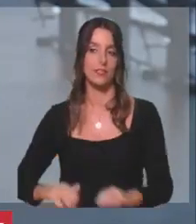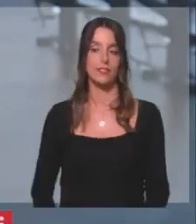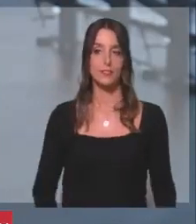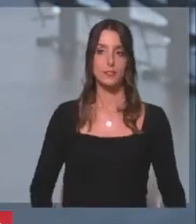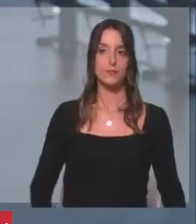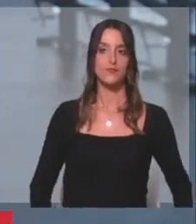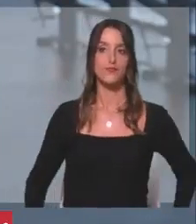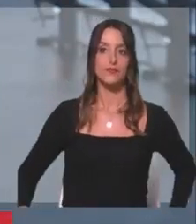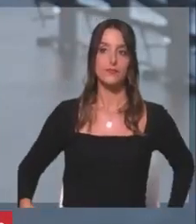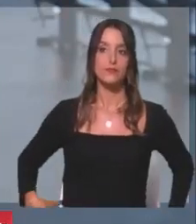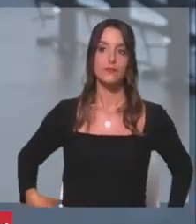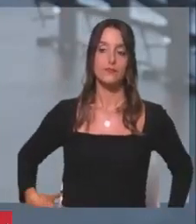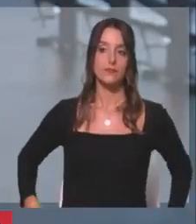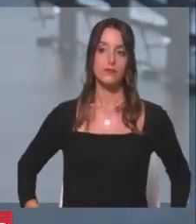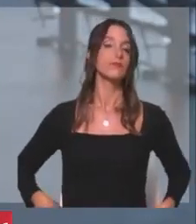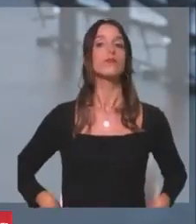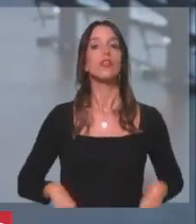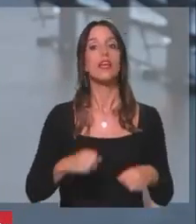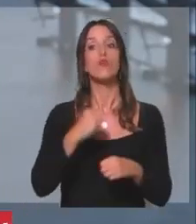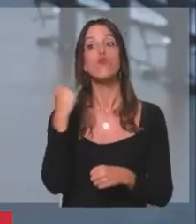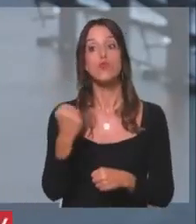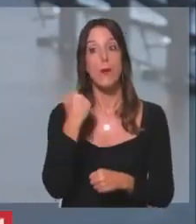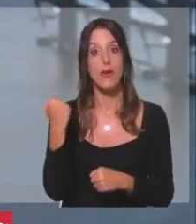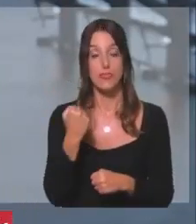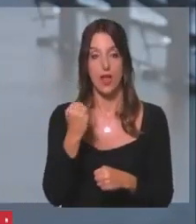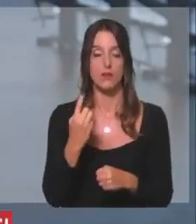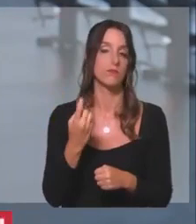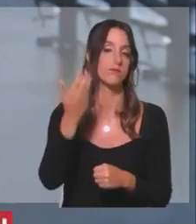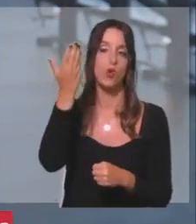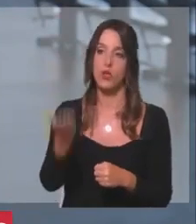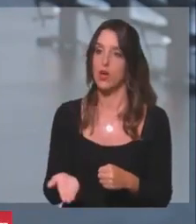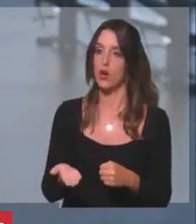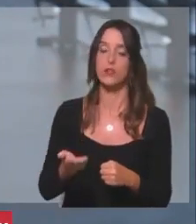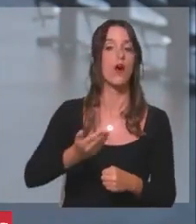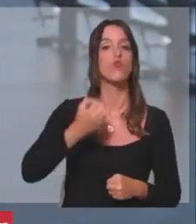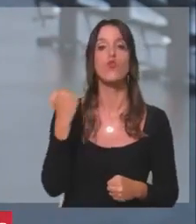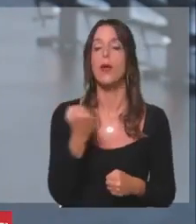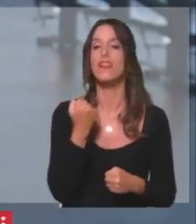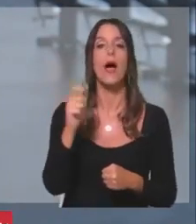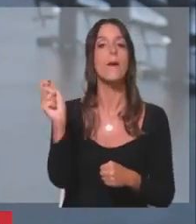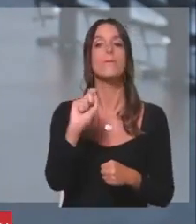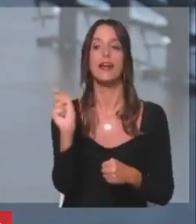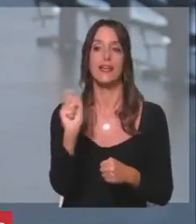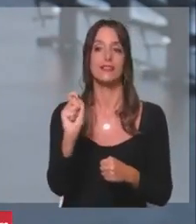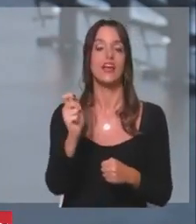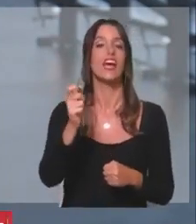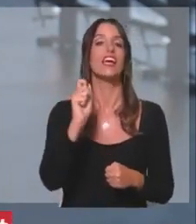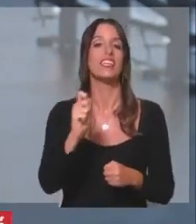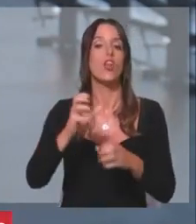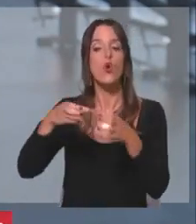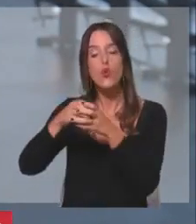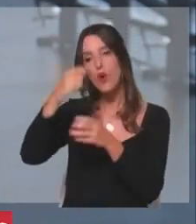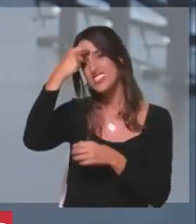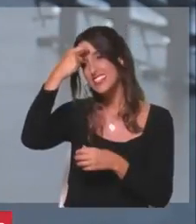Y sin lugar a dudas, uno de los grandes protagonistas de este año de emergencia sanitaria ha sido el GACH,